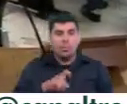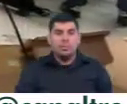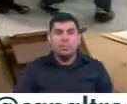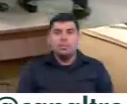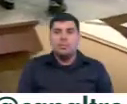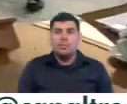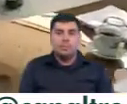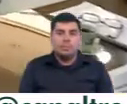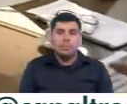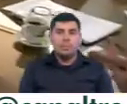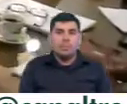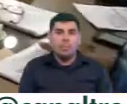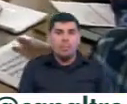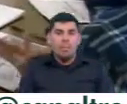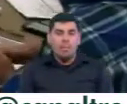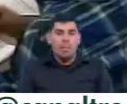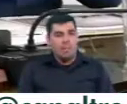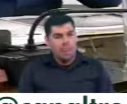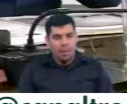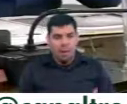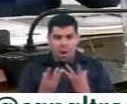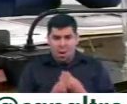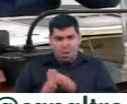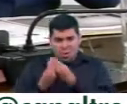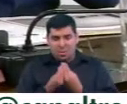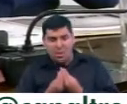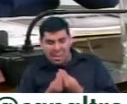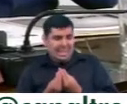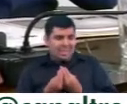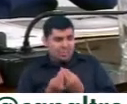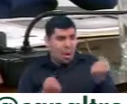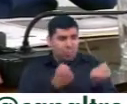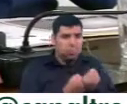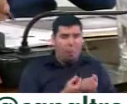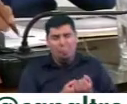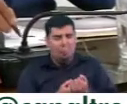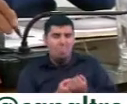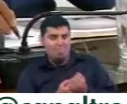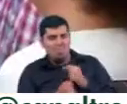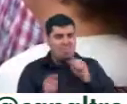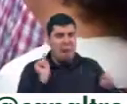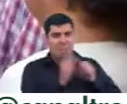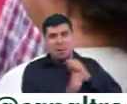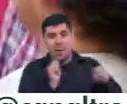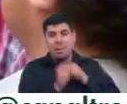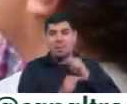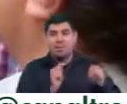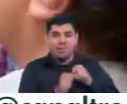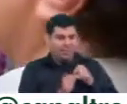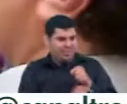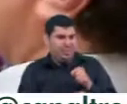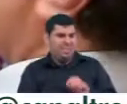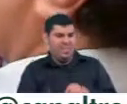son más los cuestionamientos que el apoyo que ofrece la bancada liberal del consejo al proyecto de acuerdo que presentó el alcalde para declarar el